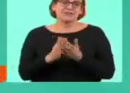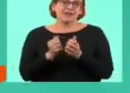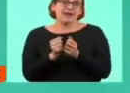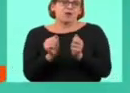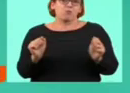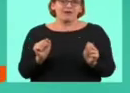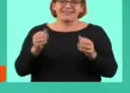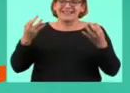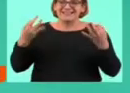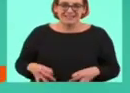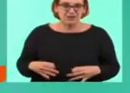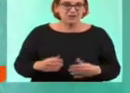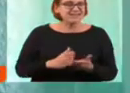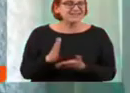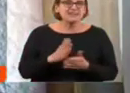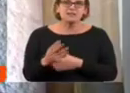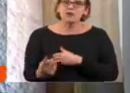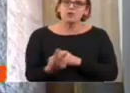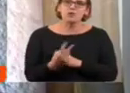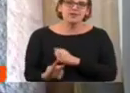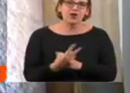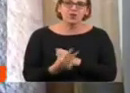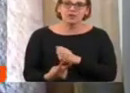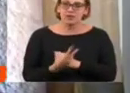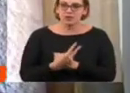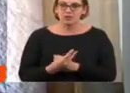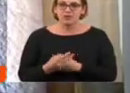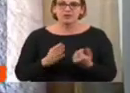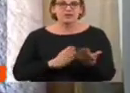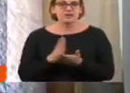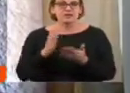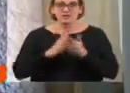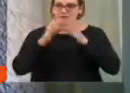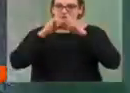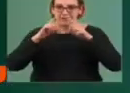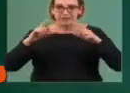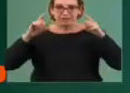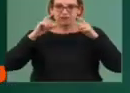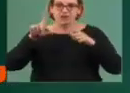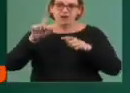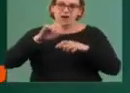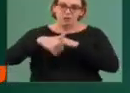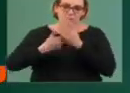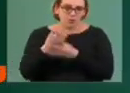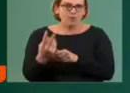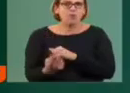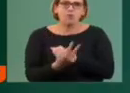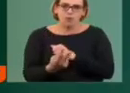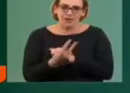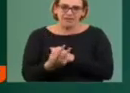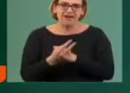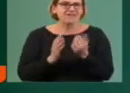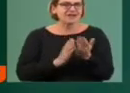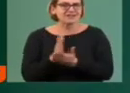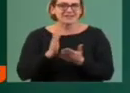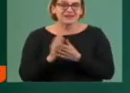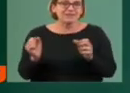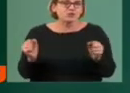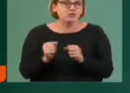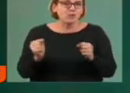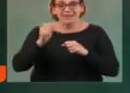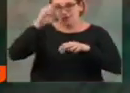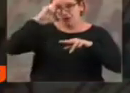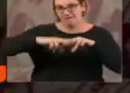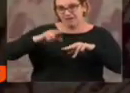asegura que ha extremado los cuidados. Siempre está usando tapabocas, alcohol gel, me cuidaba. Ismael siempre tuvo temor de contagiarse.